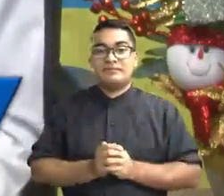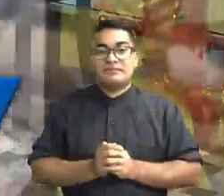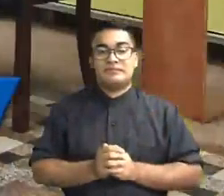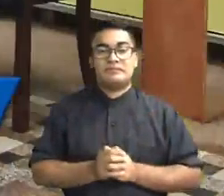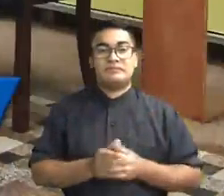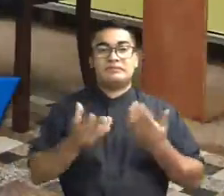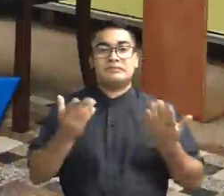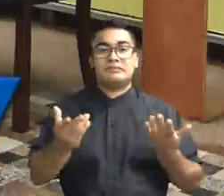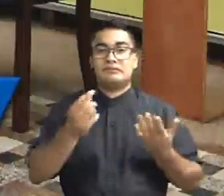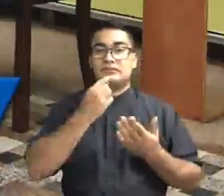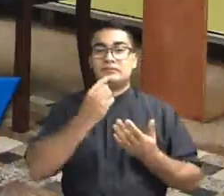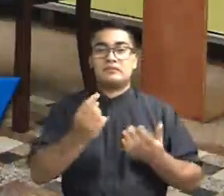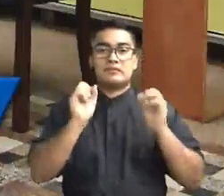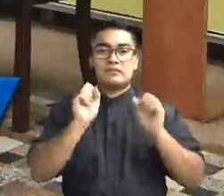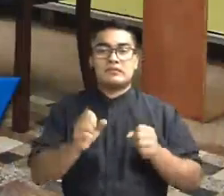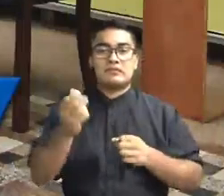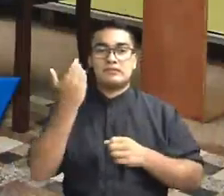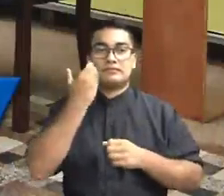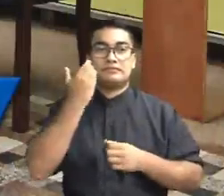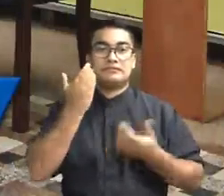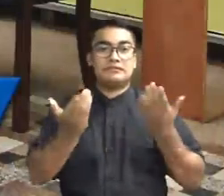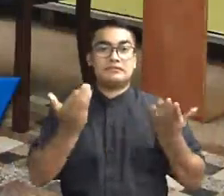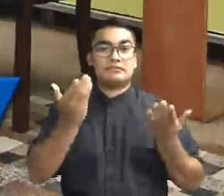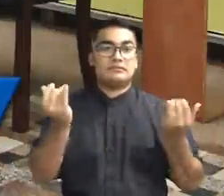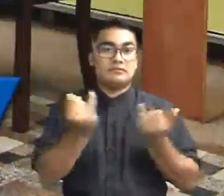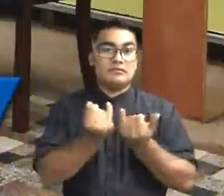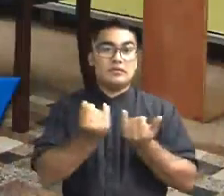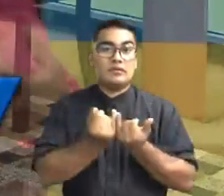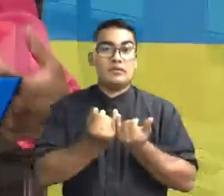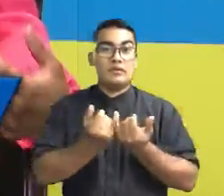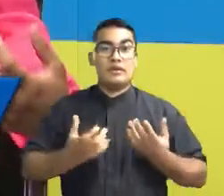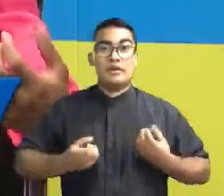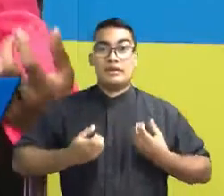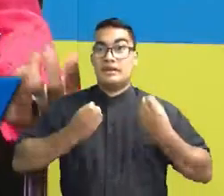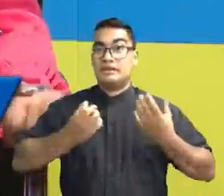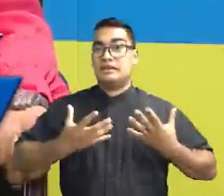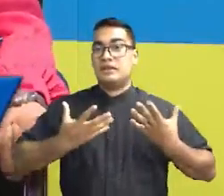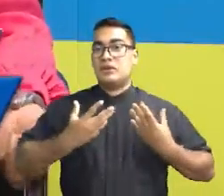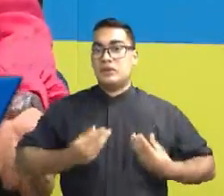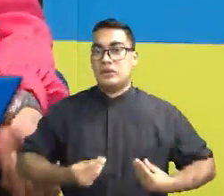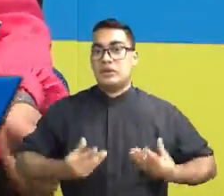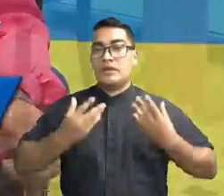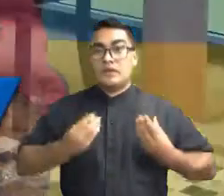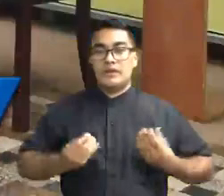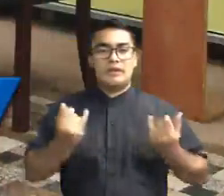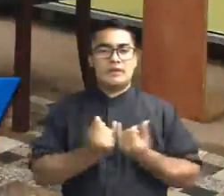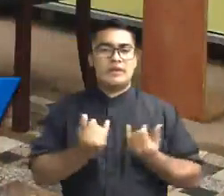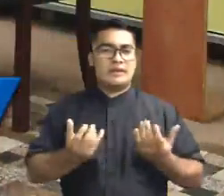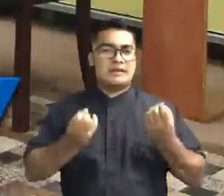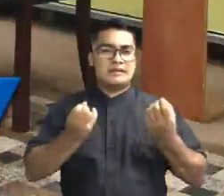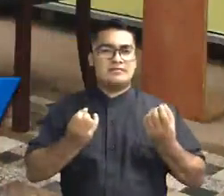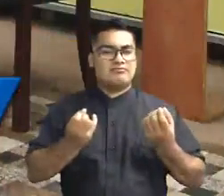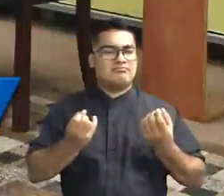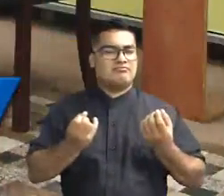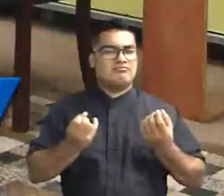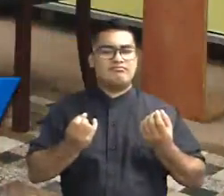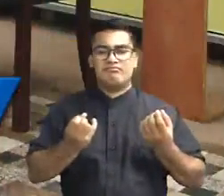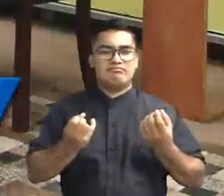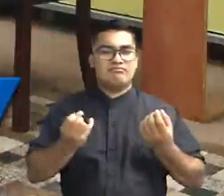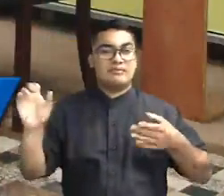enfermedad podría estar catalogada como una especie de cáncer en el pulmón? No, es diferente.